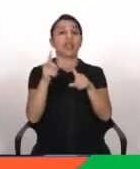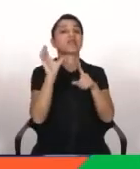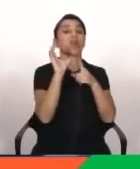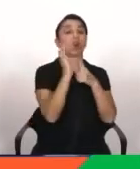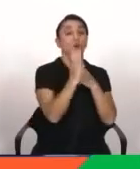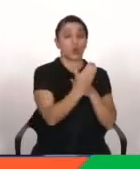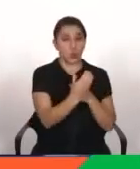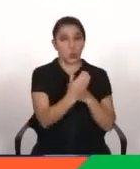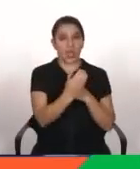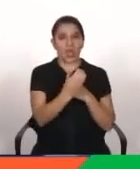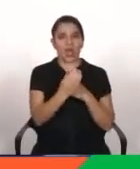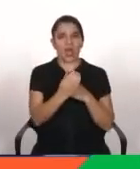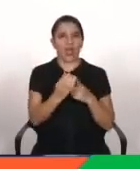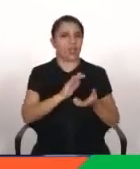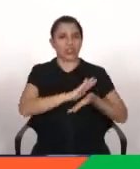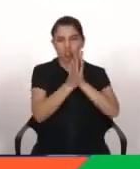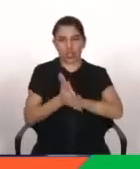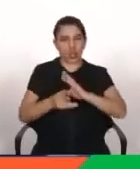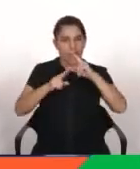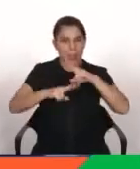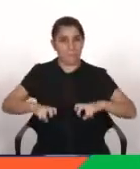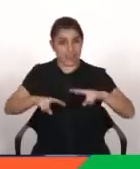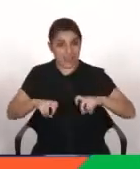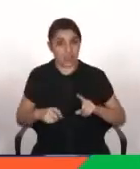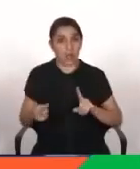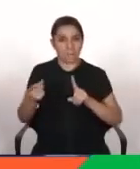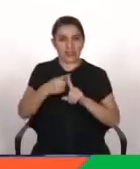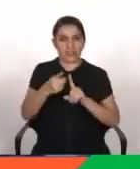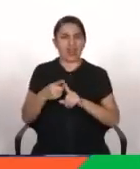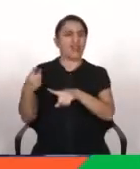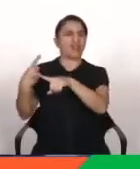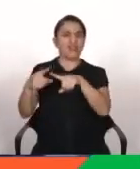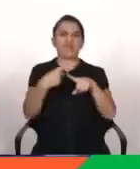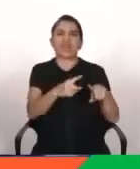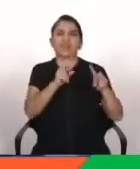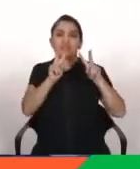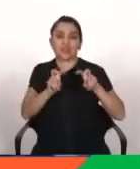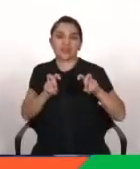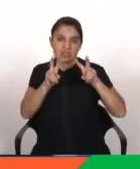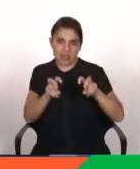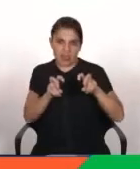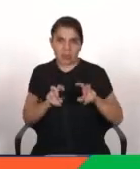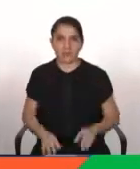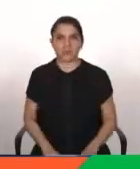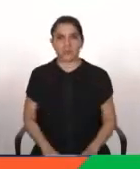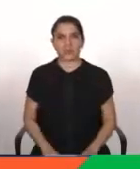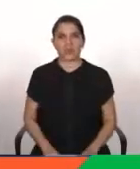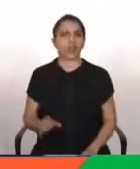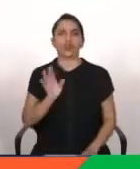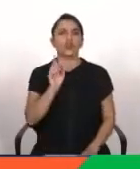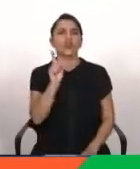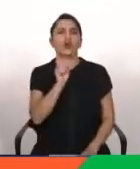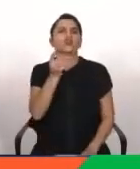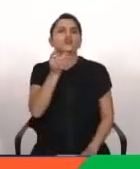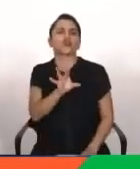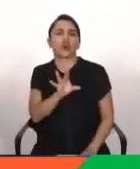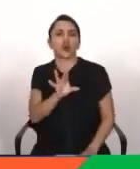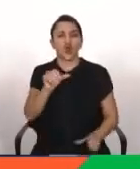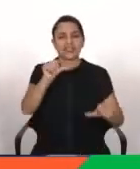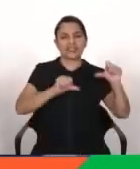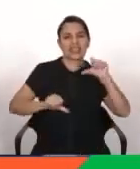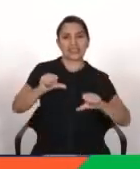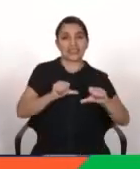los estudios o cada una de las distintas áreas. No, como también Carolina decía, no solamente ciencia, también política,